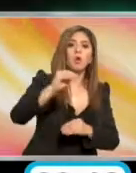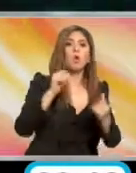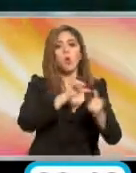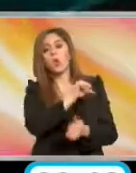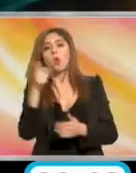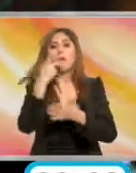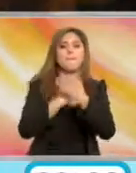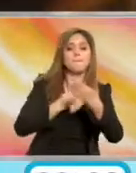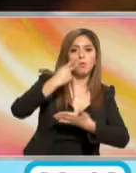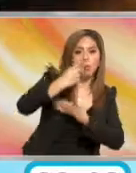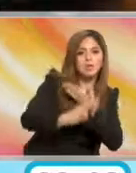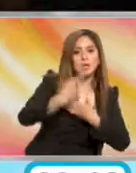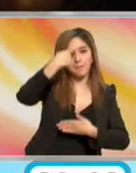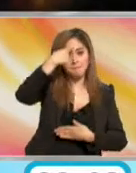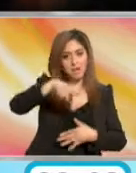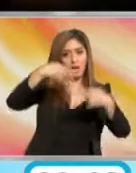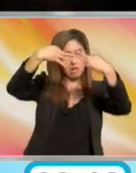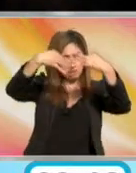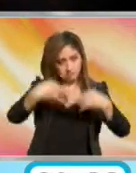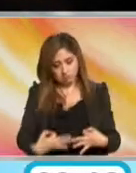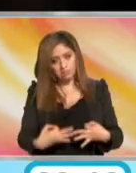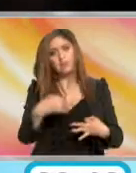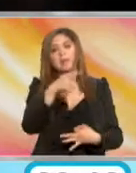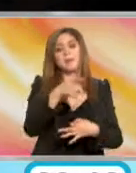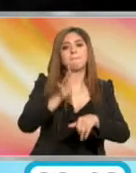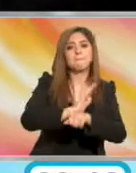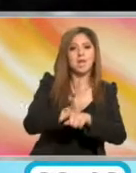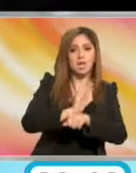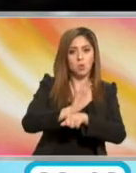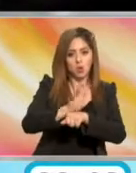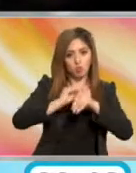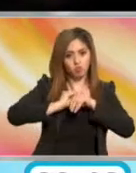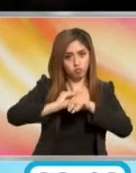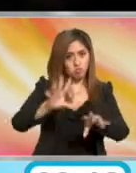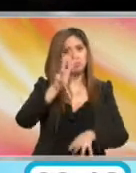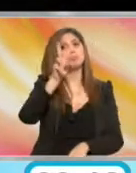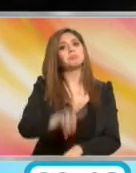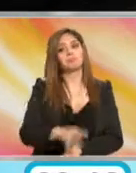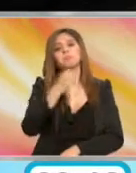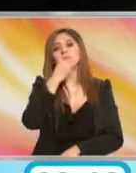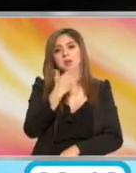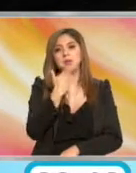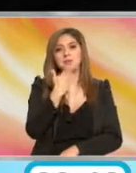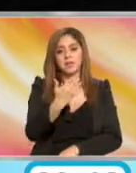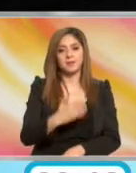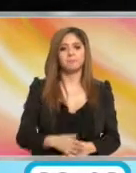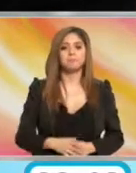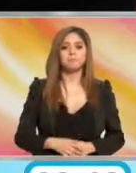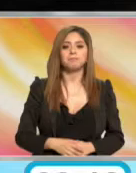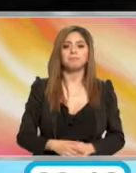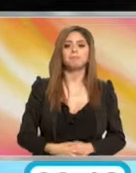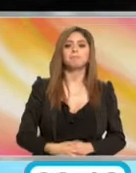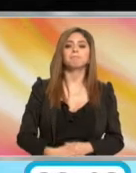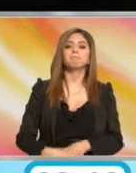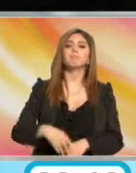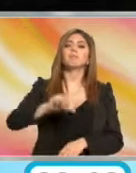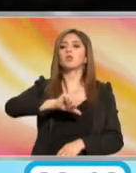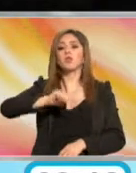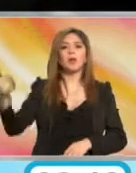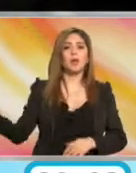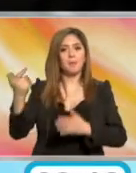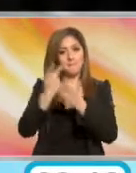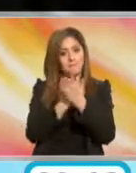poder ayudar a que se concretara esta película y lo hace estupendamente bien. Qué Y bien. el Oscar a